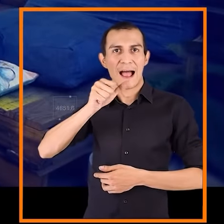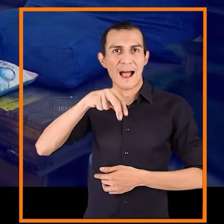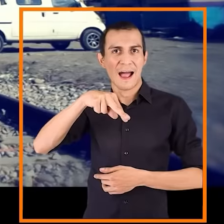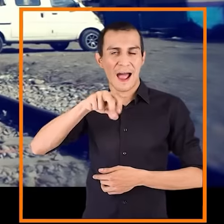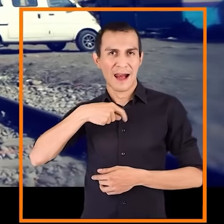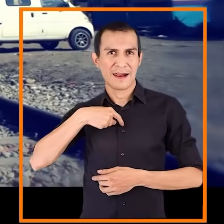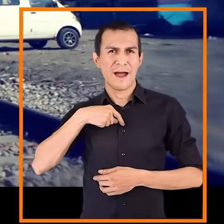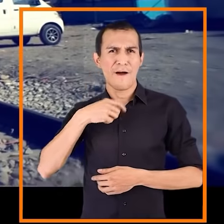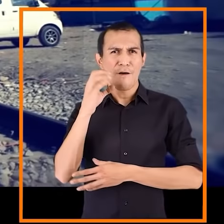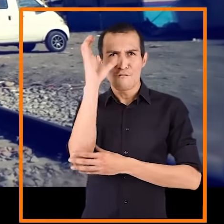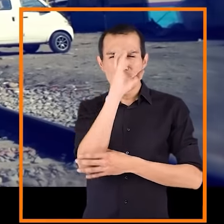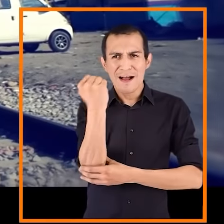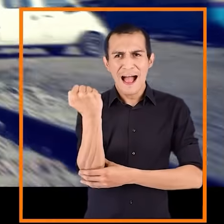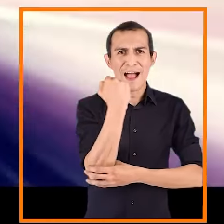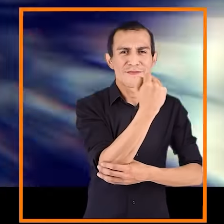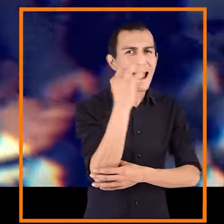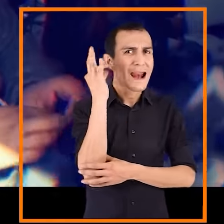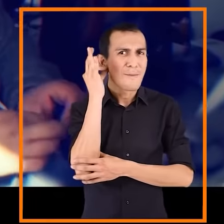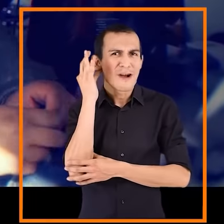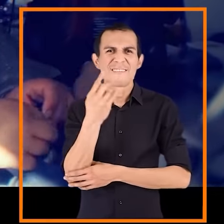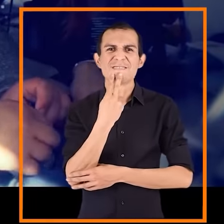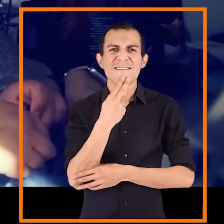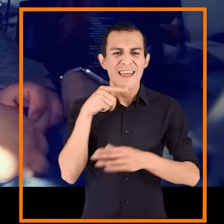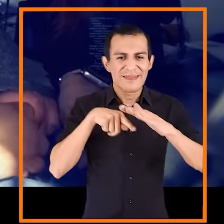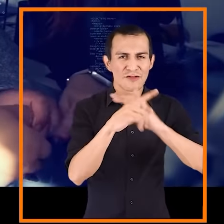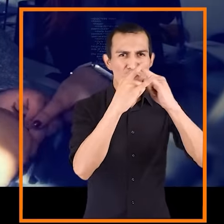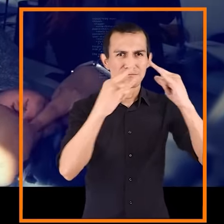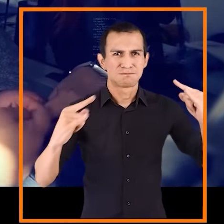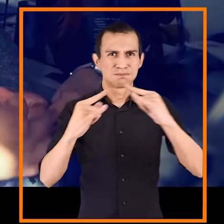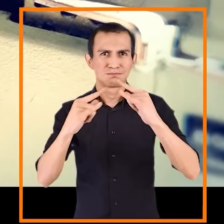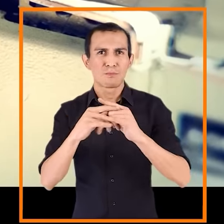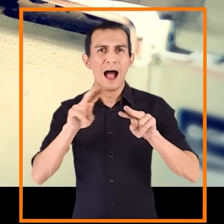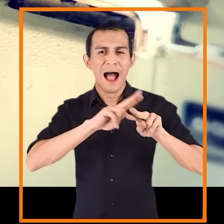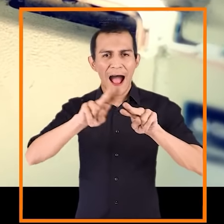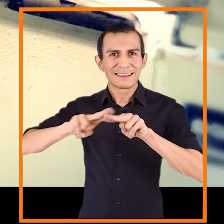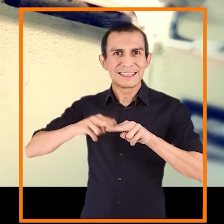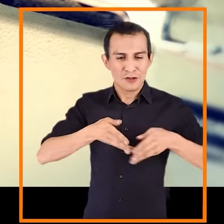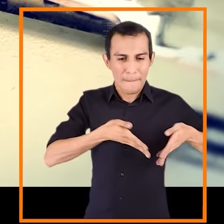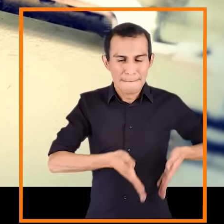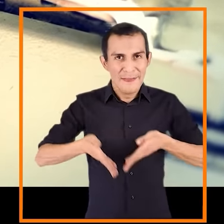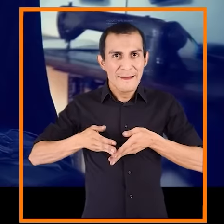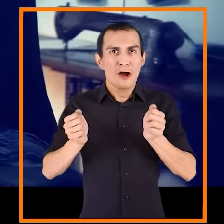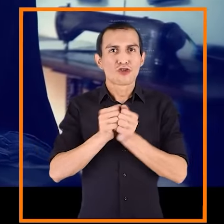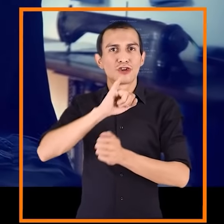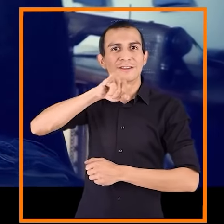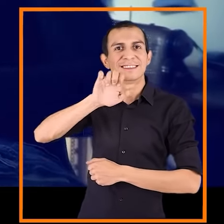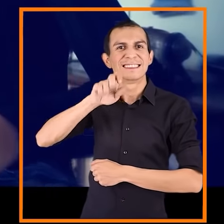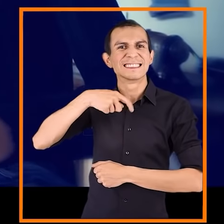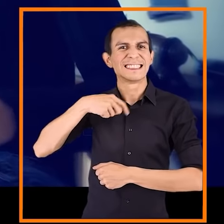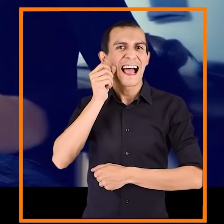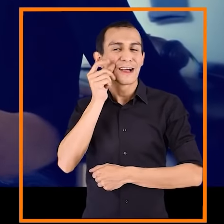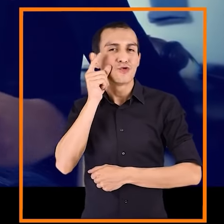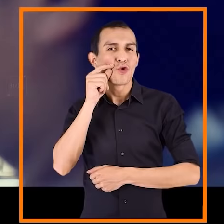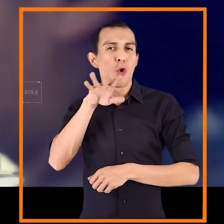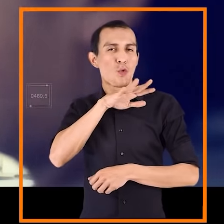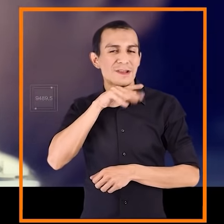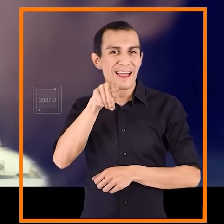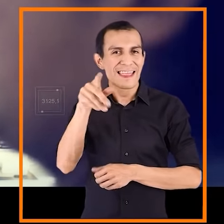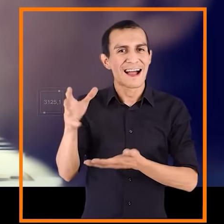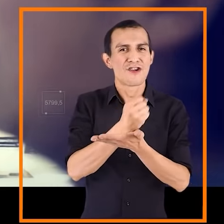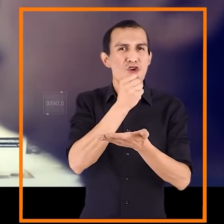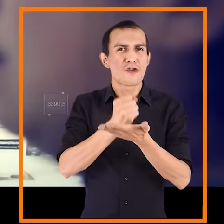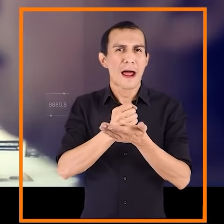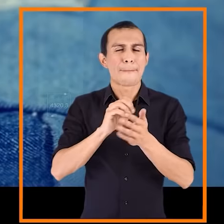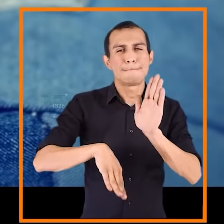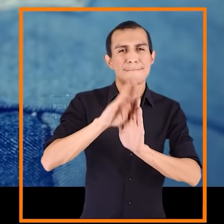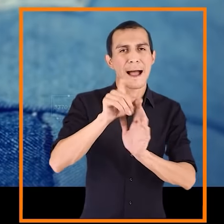Pagana. Busca ayudar a las mujeres que viven en campamentos por medio de la confección de pantalones con jeans usados. Ellas